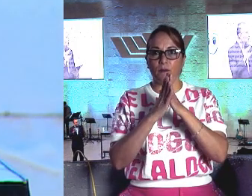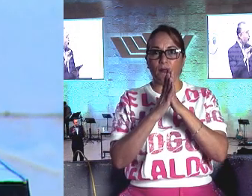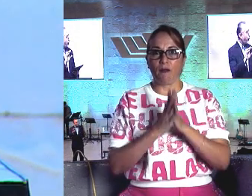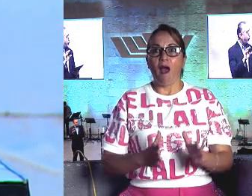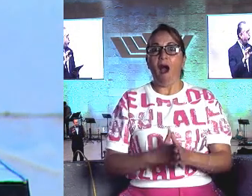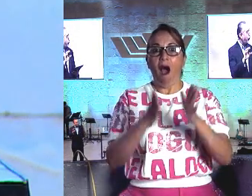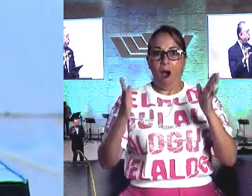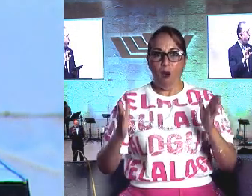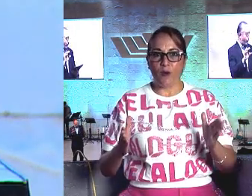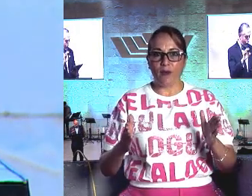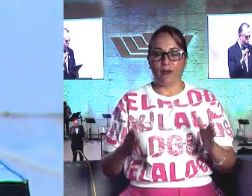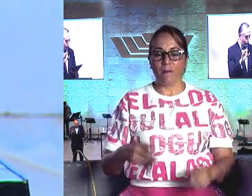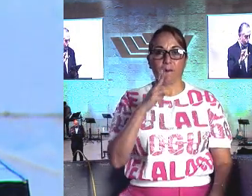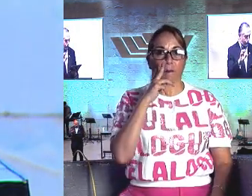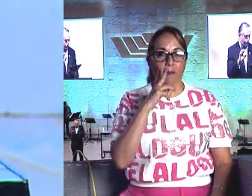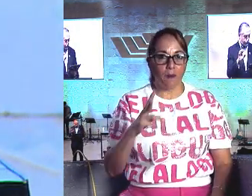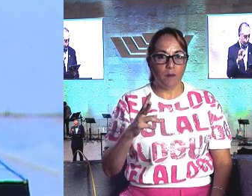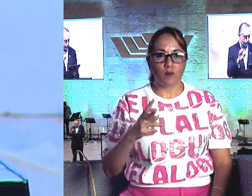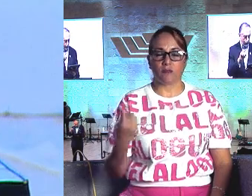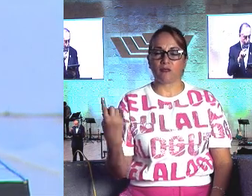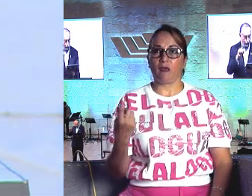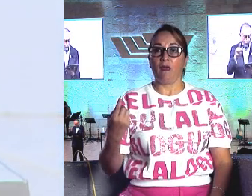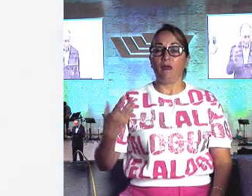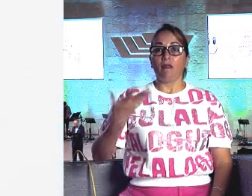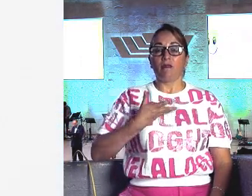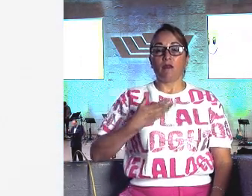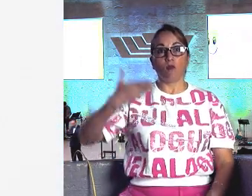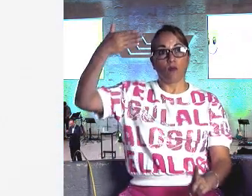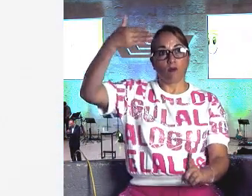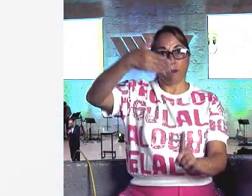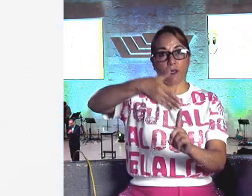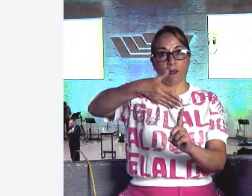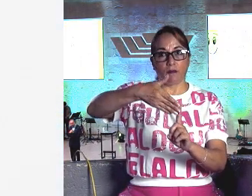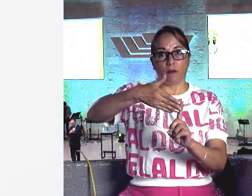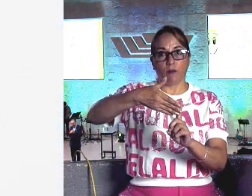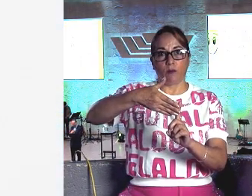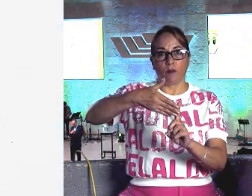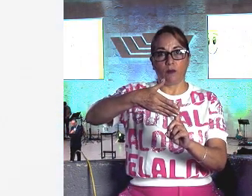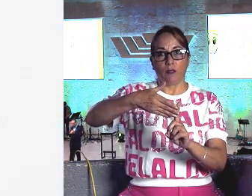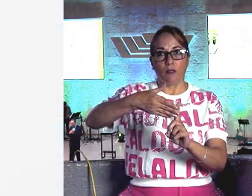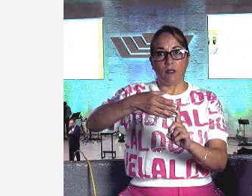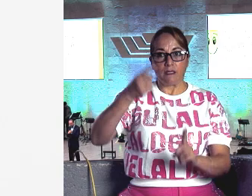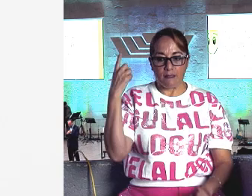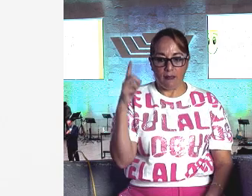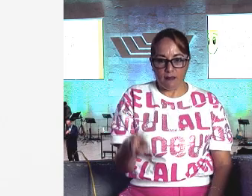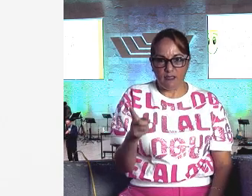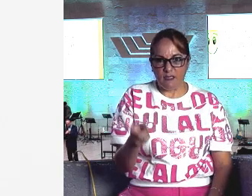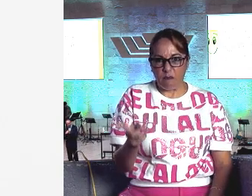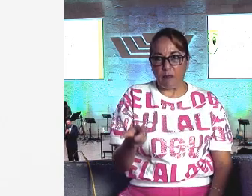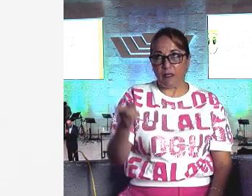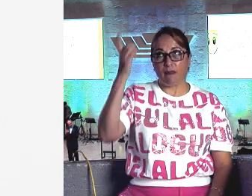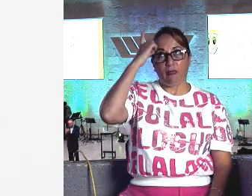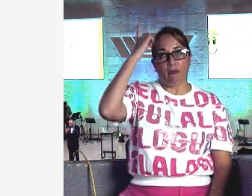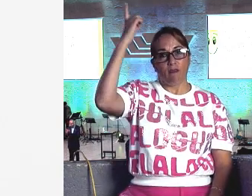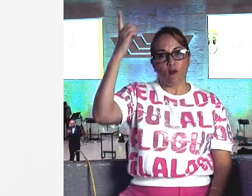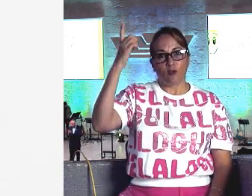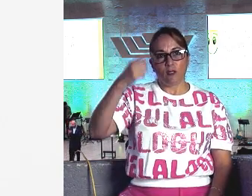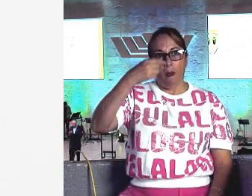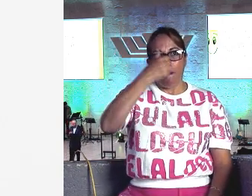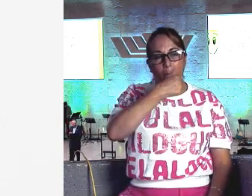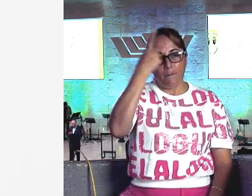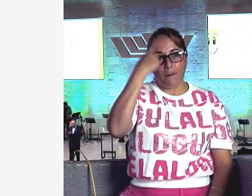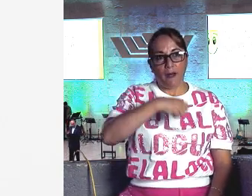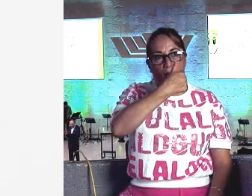un propósito la aflicción? Ninguna disciplina resulta agradable a la hora de recibirla. Al contrario, es